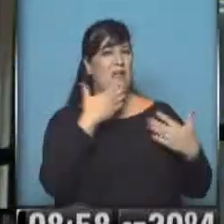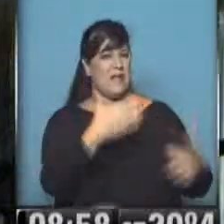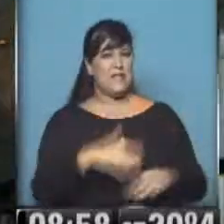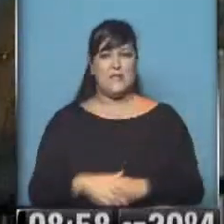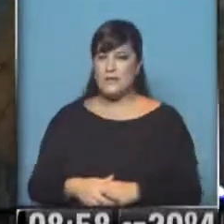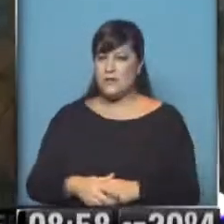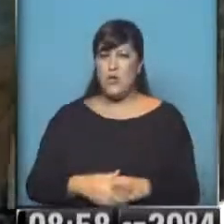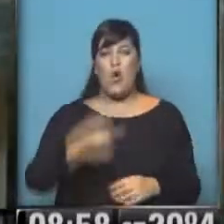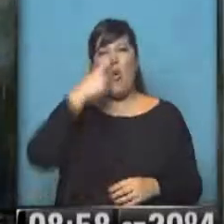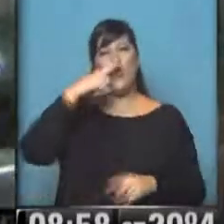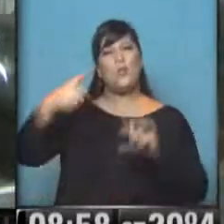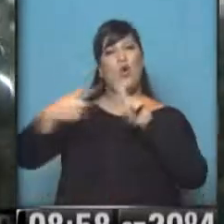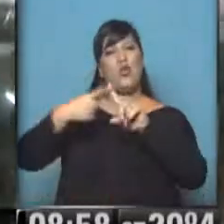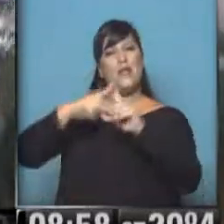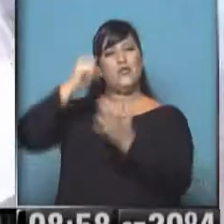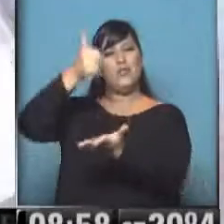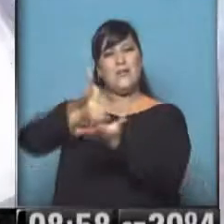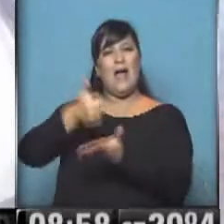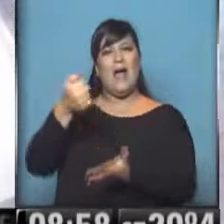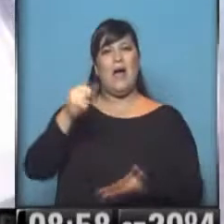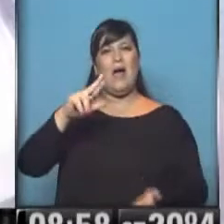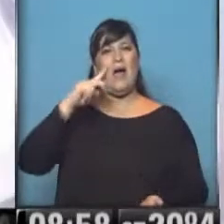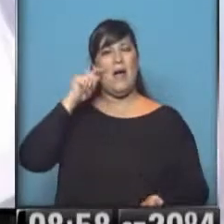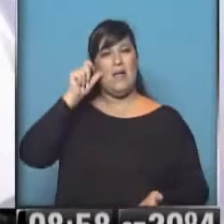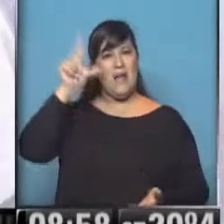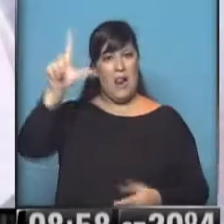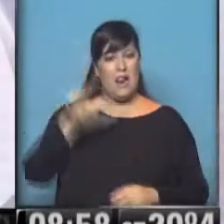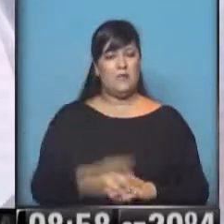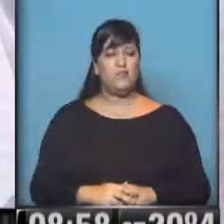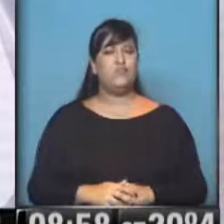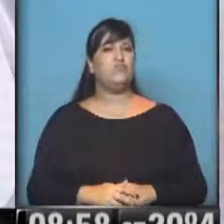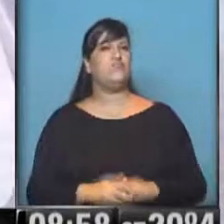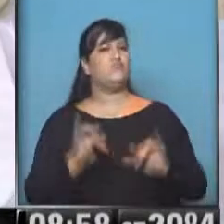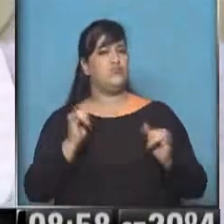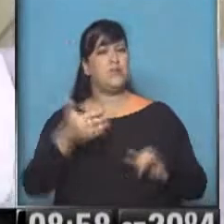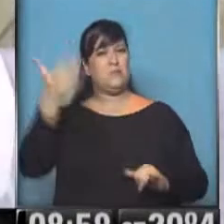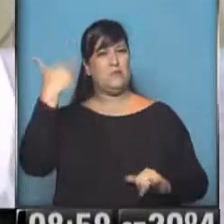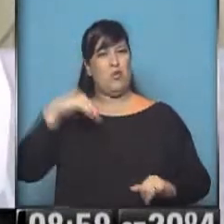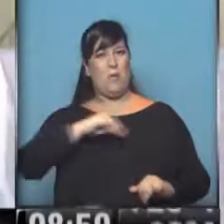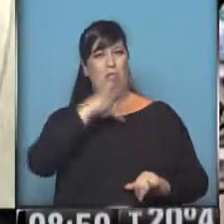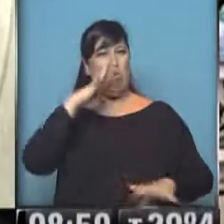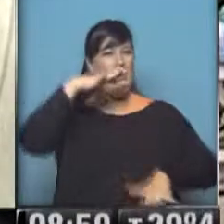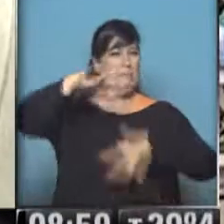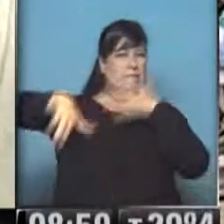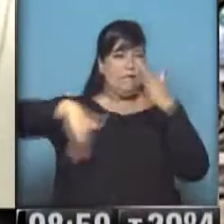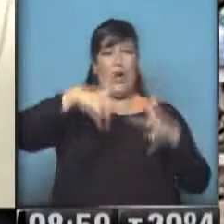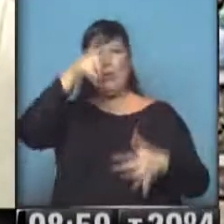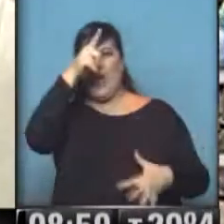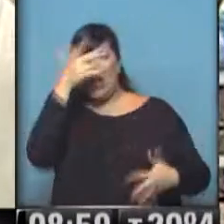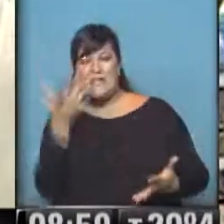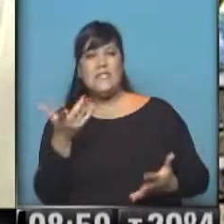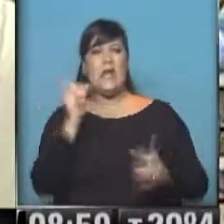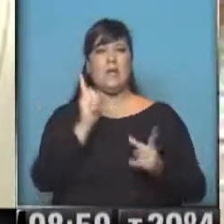el último contacto con nuestro móvil ariel lo que ocurrió en la madrugada de estos incidentes entre la policía y